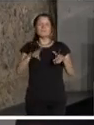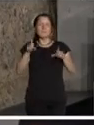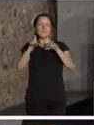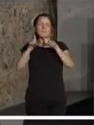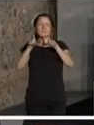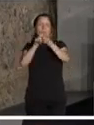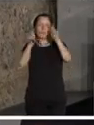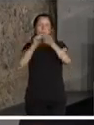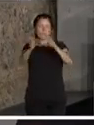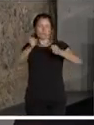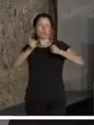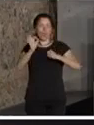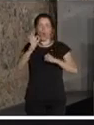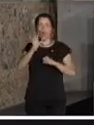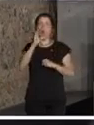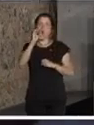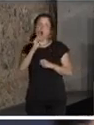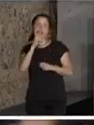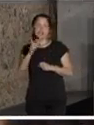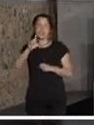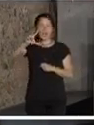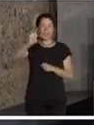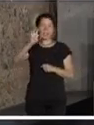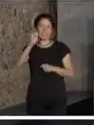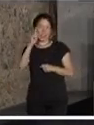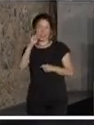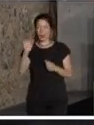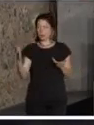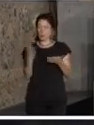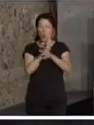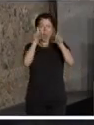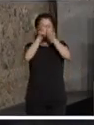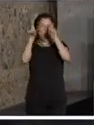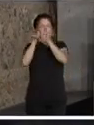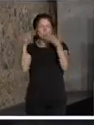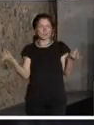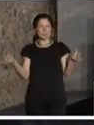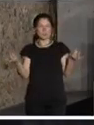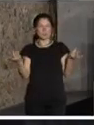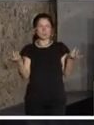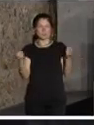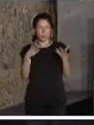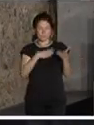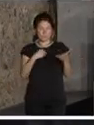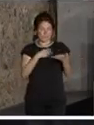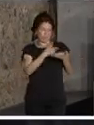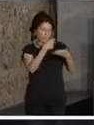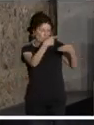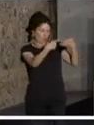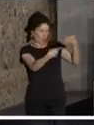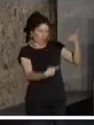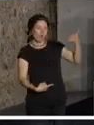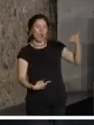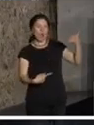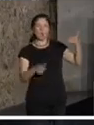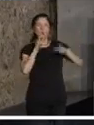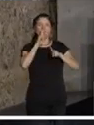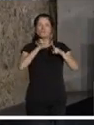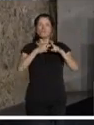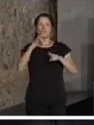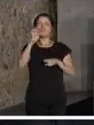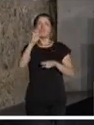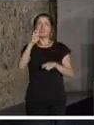poderosos de este país ohl zafir todas las empresas que han aparecido en esos papeles con grandes poderosos